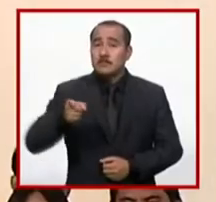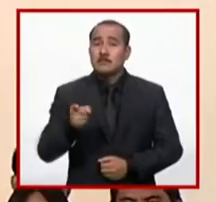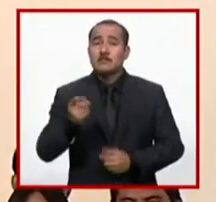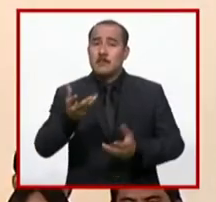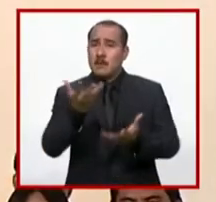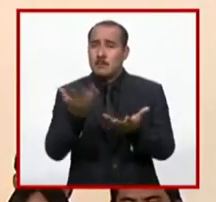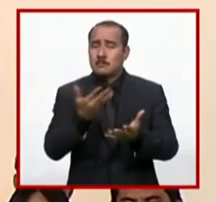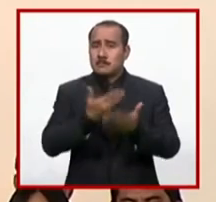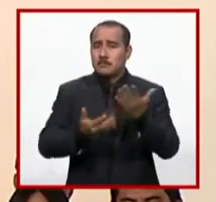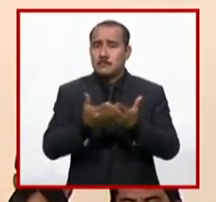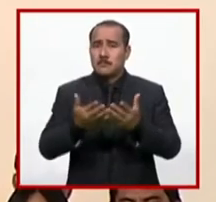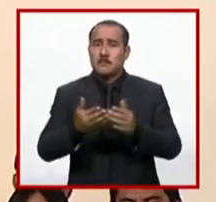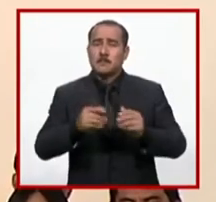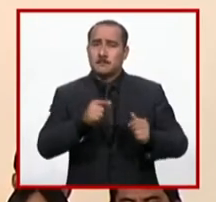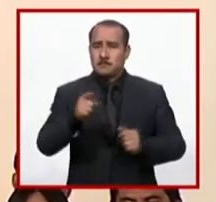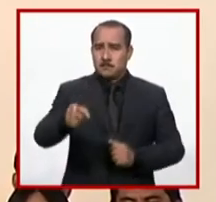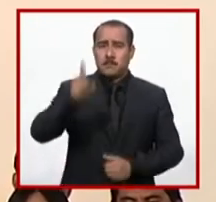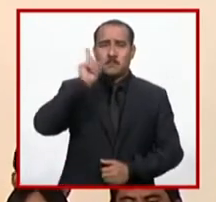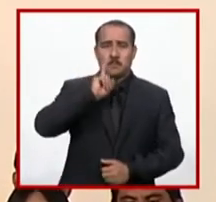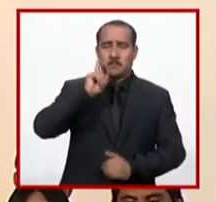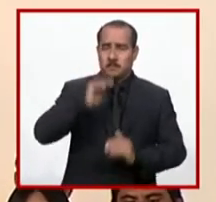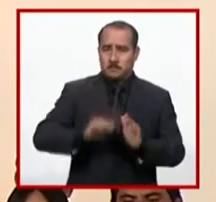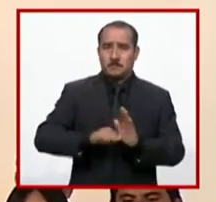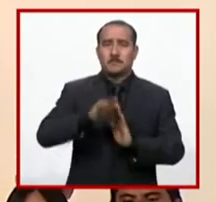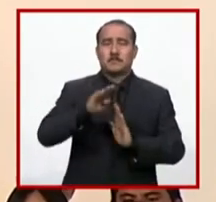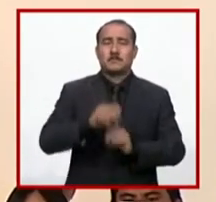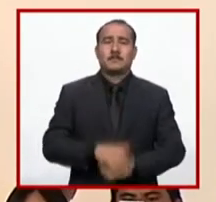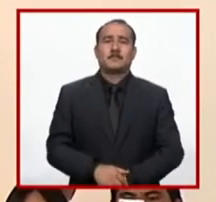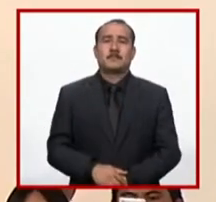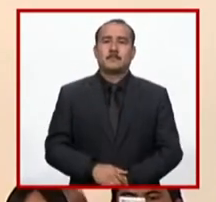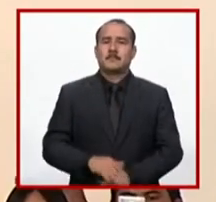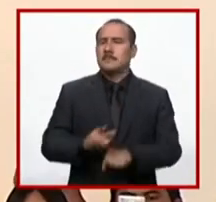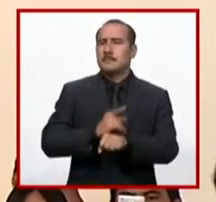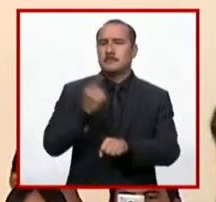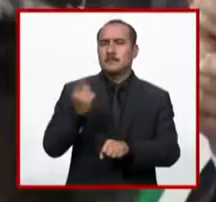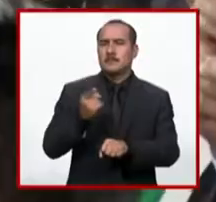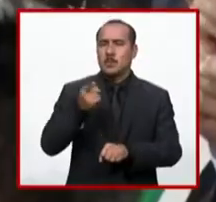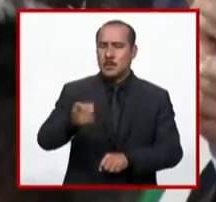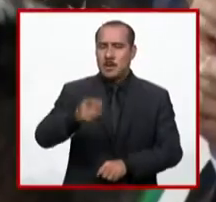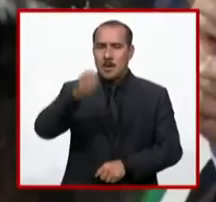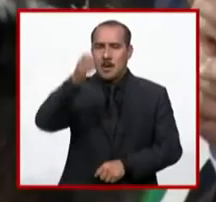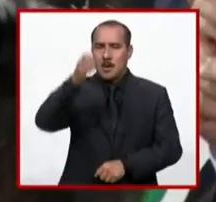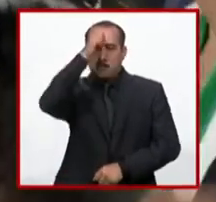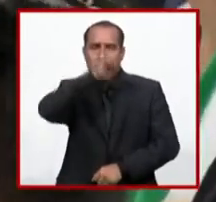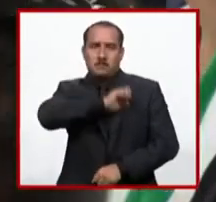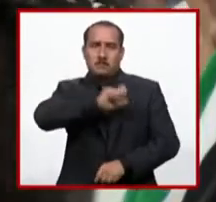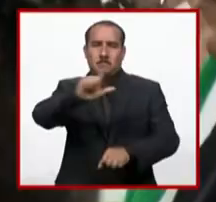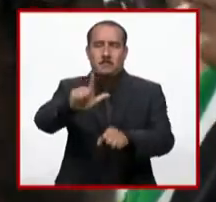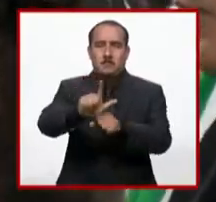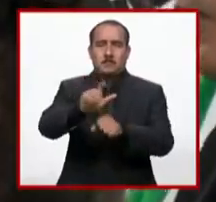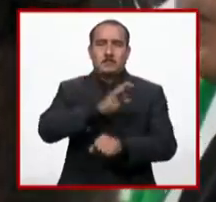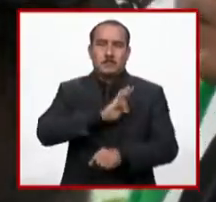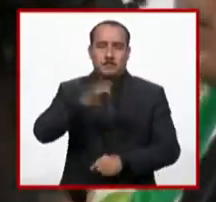enfoque de género, pero no por eso, sino por su capacidad profesional.